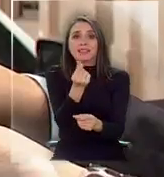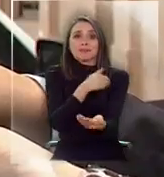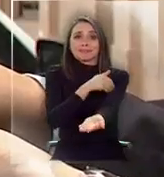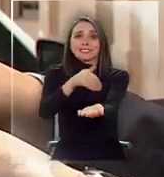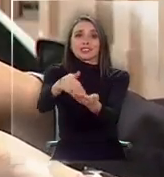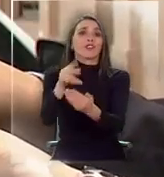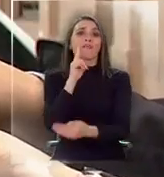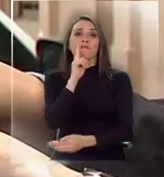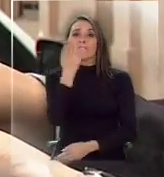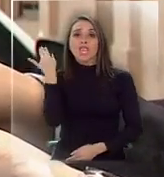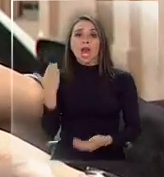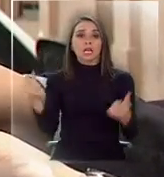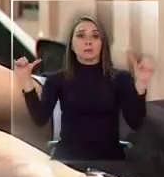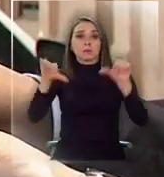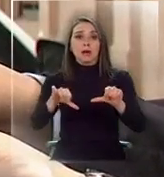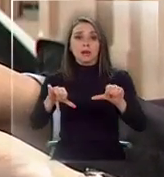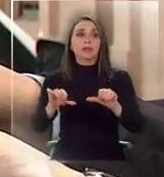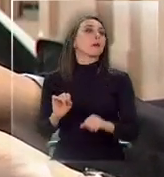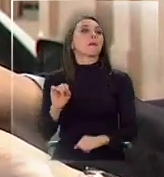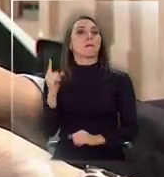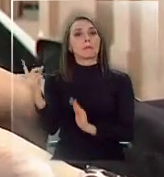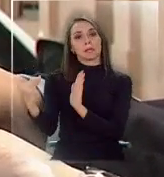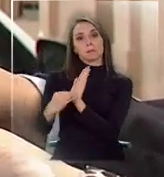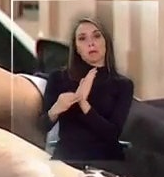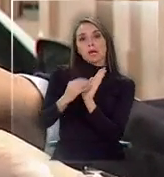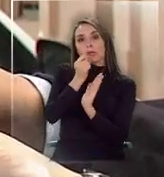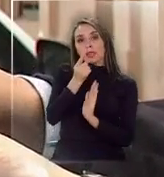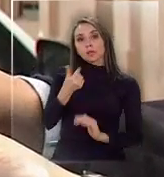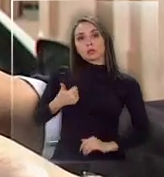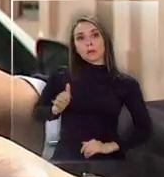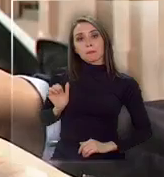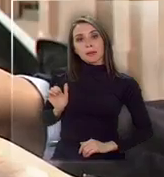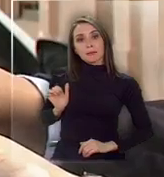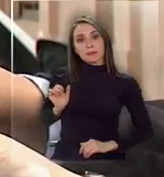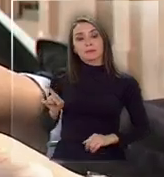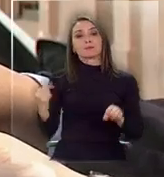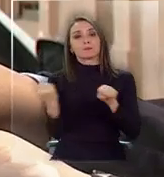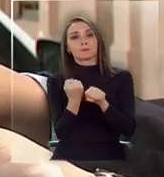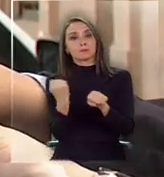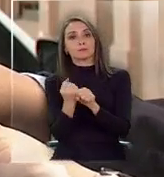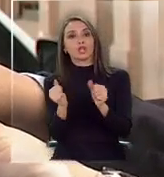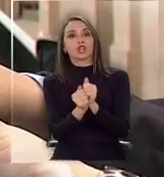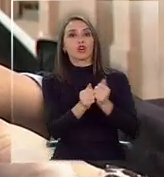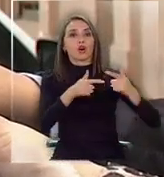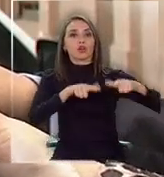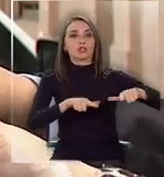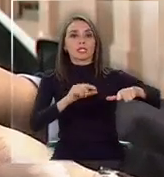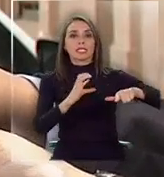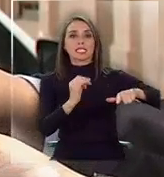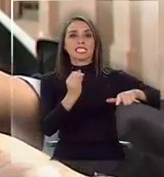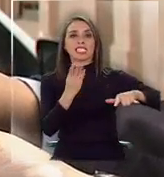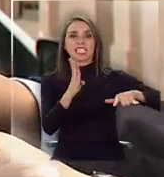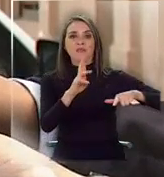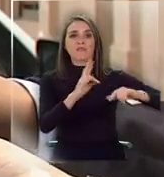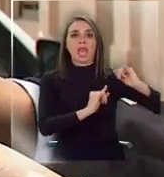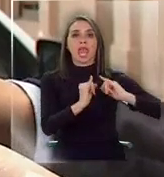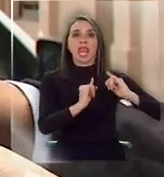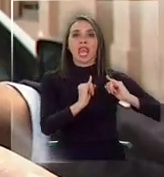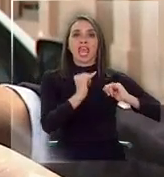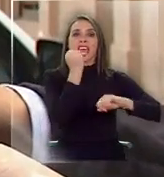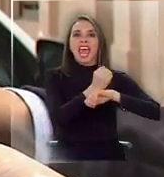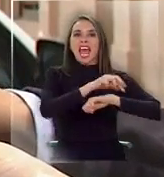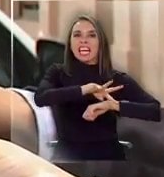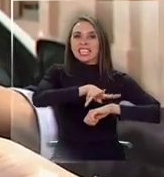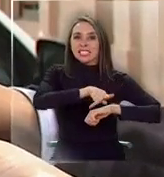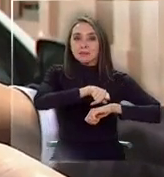bastante. La primera denuncia, por lo que tenemos entendido, es la PDI y estamos trabajando con el cibercrimen de la Ciudad de Santiago,